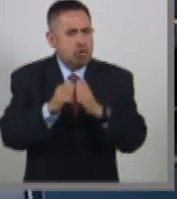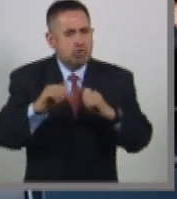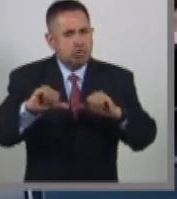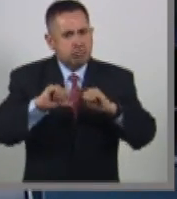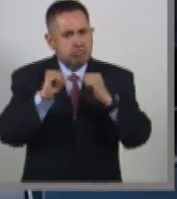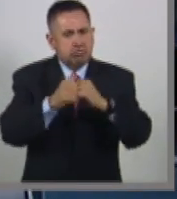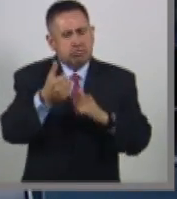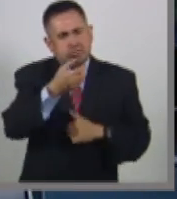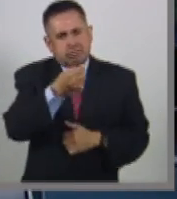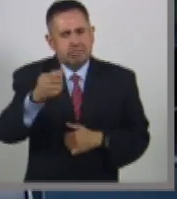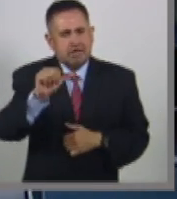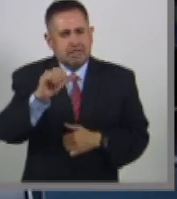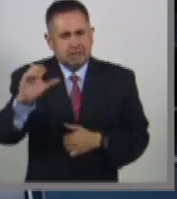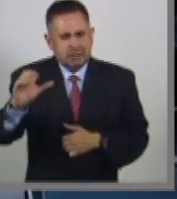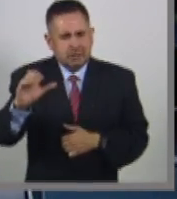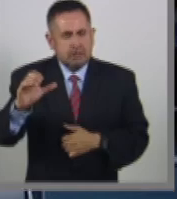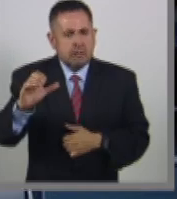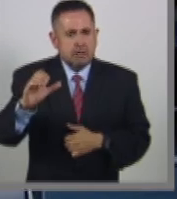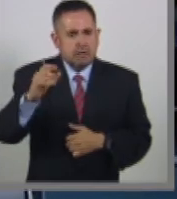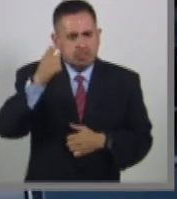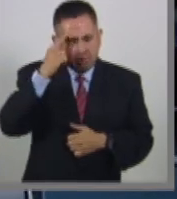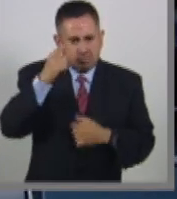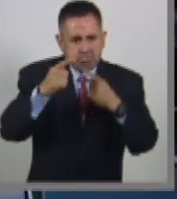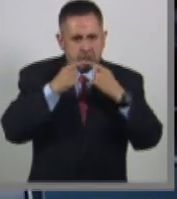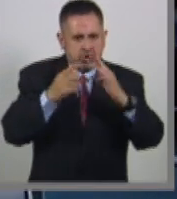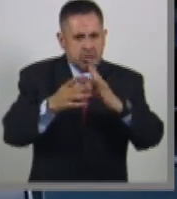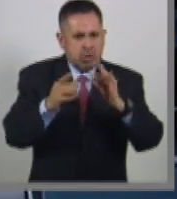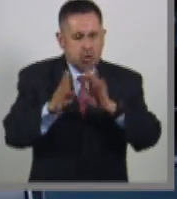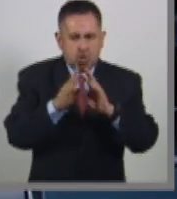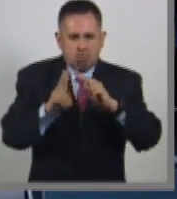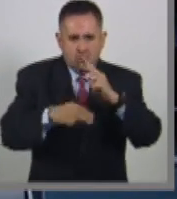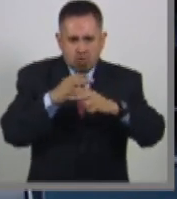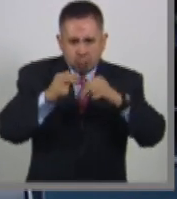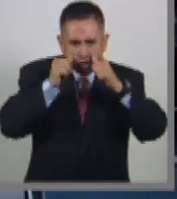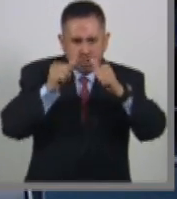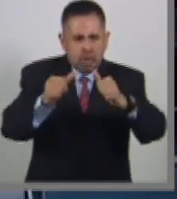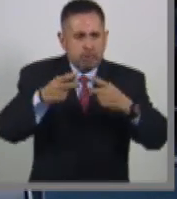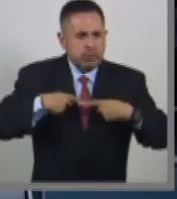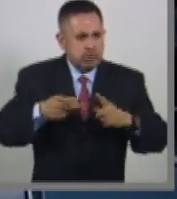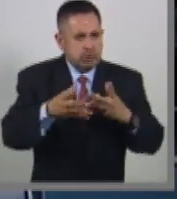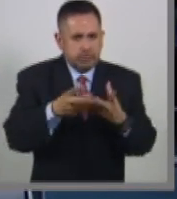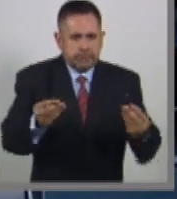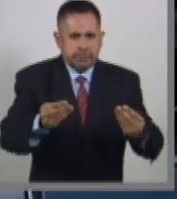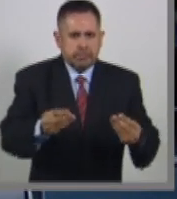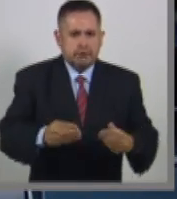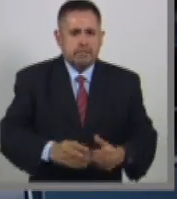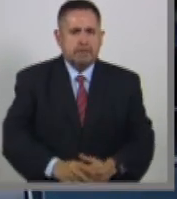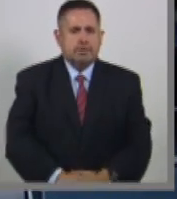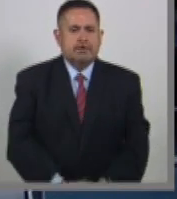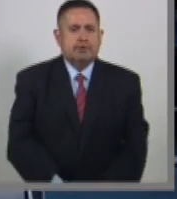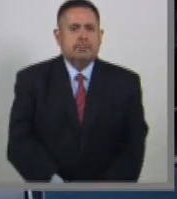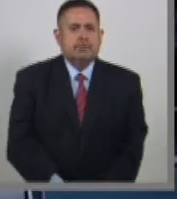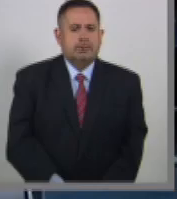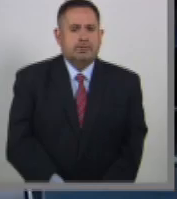de la sociedad civil en materia de participación en localización de personas desaparecidas.